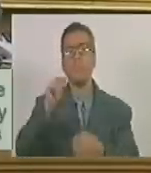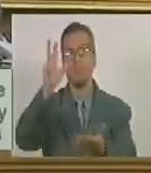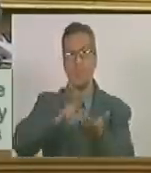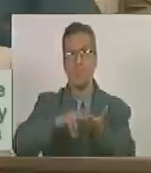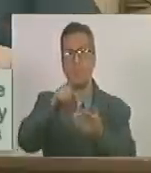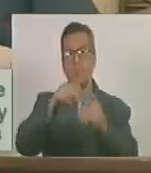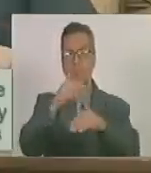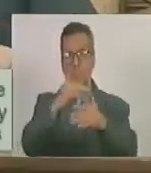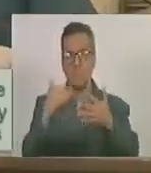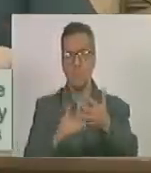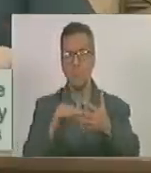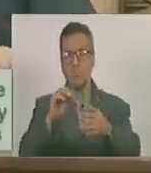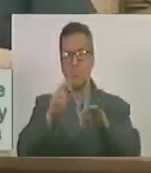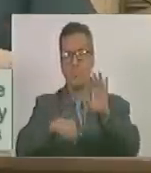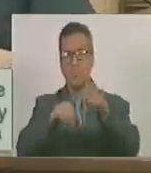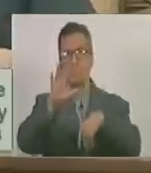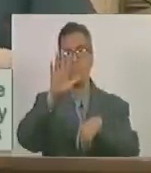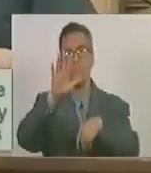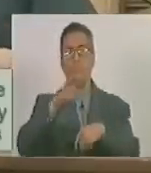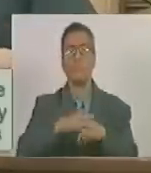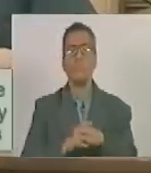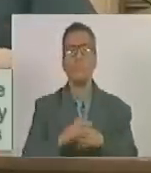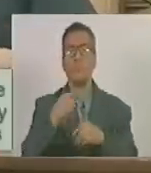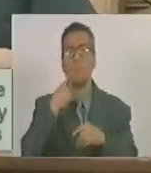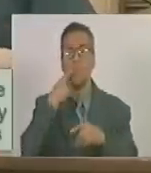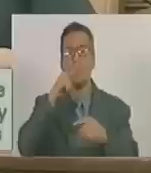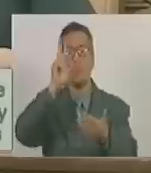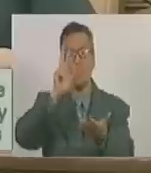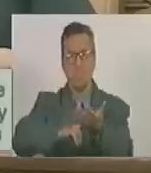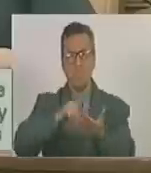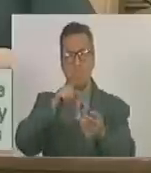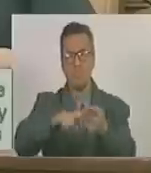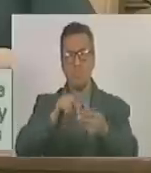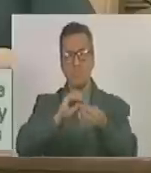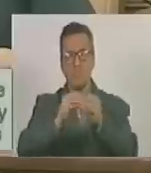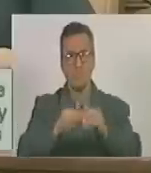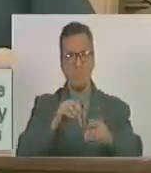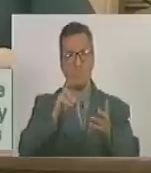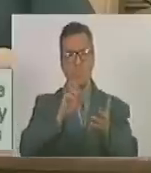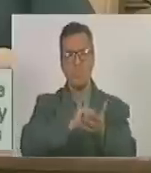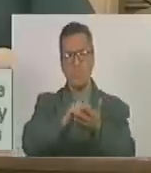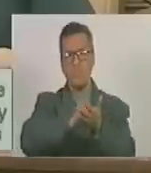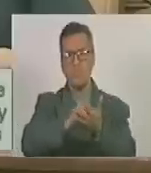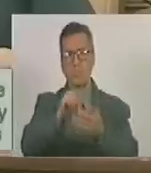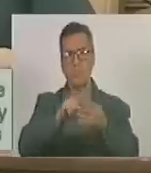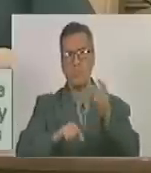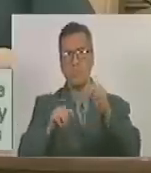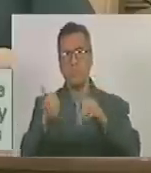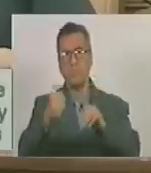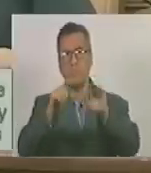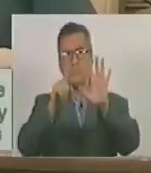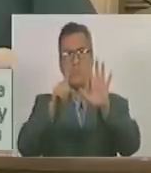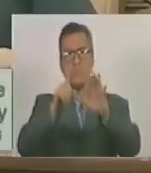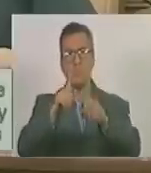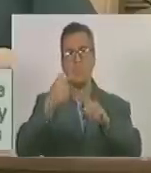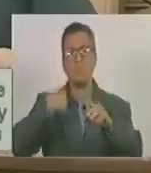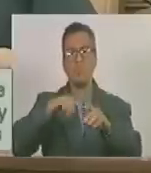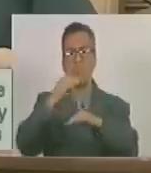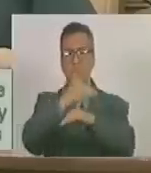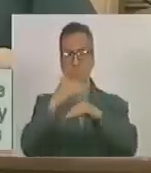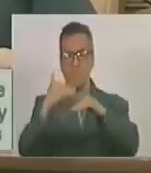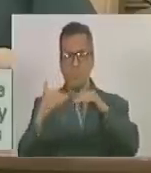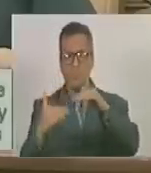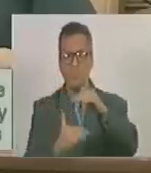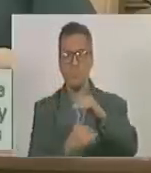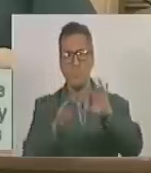Aprobado. Siguiente. 15. Se sugiere aprobar con modificación el contenido del artículo 16, que pasa a ser